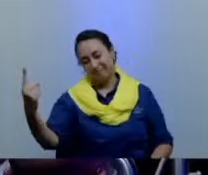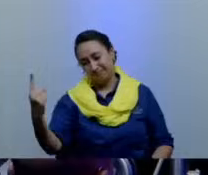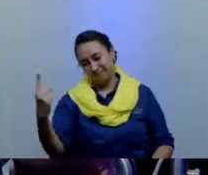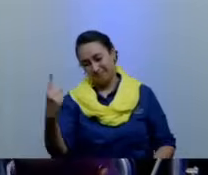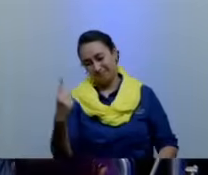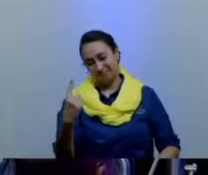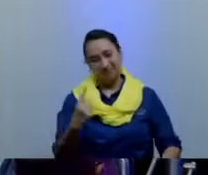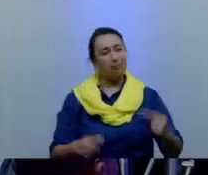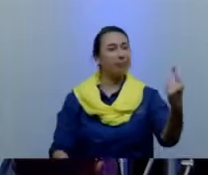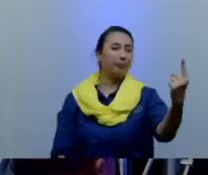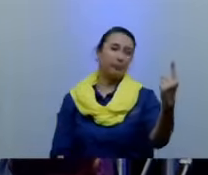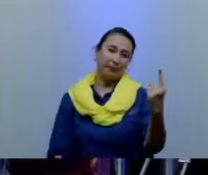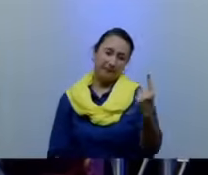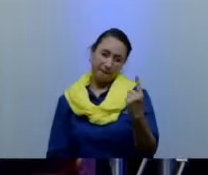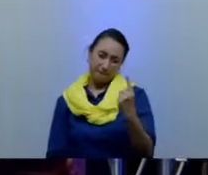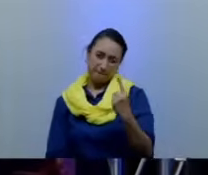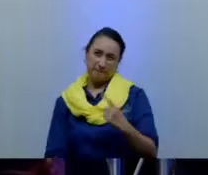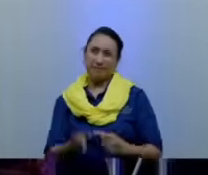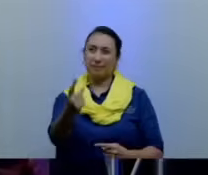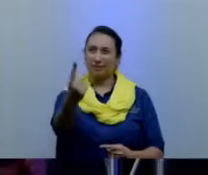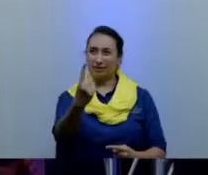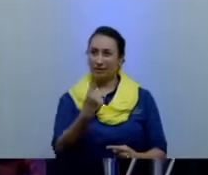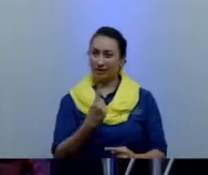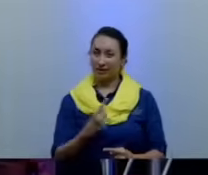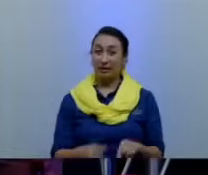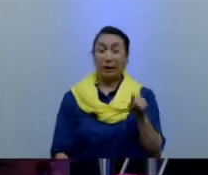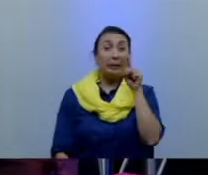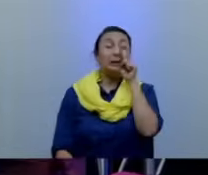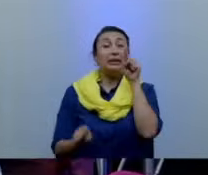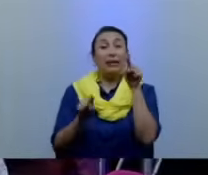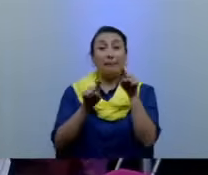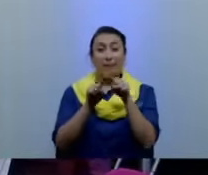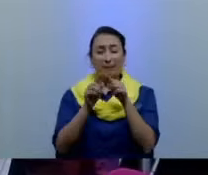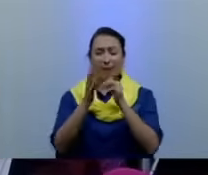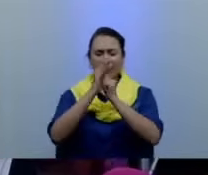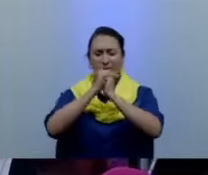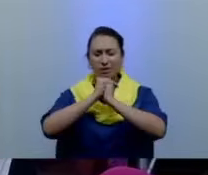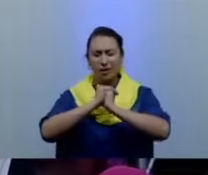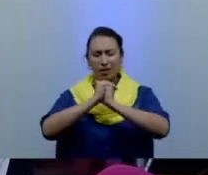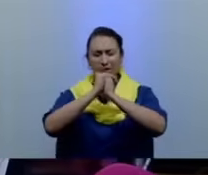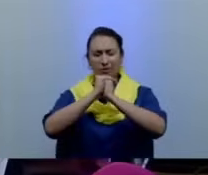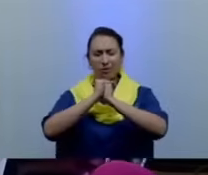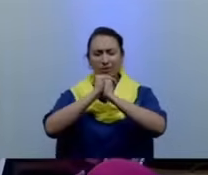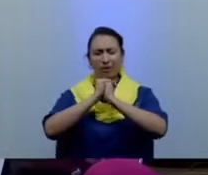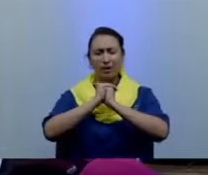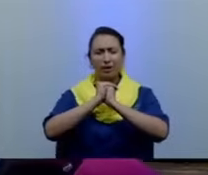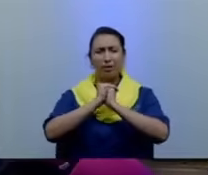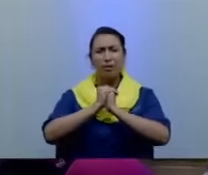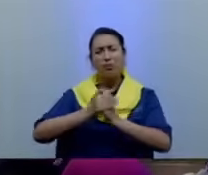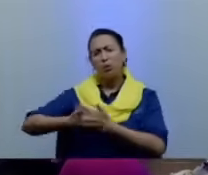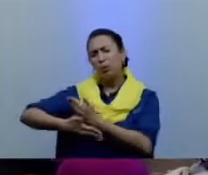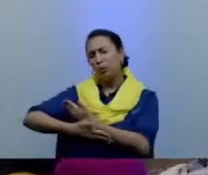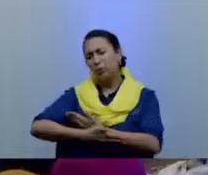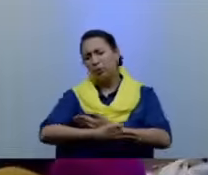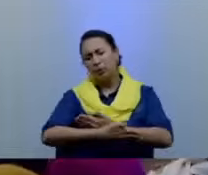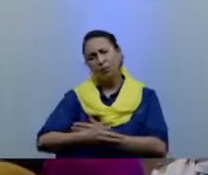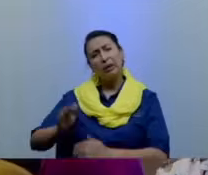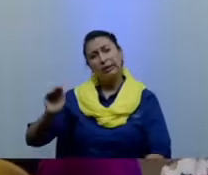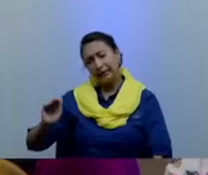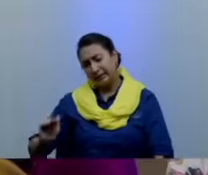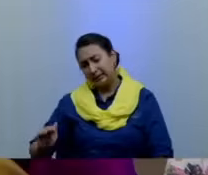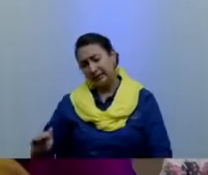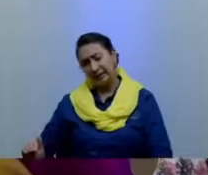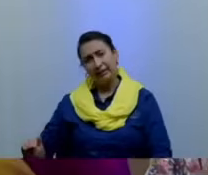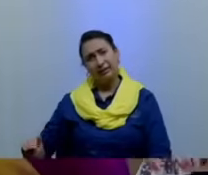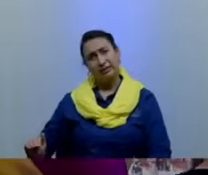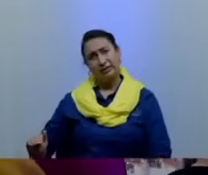puedan atenderle. Y vamos a orar también por el niño Santiago Matías Cuevas, que